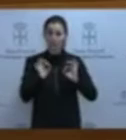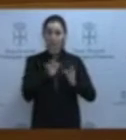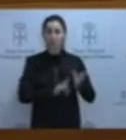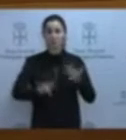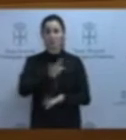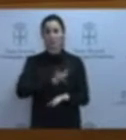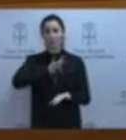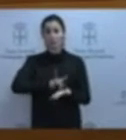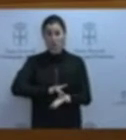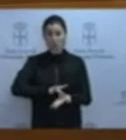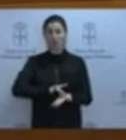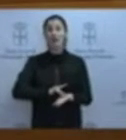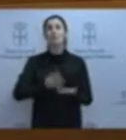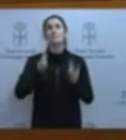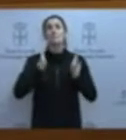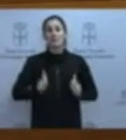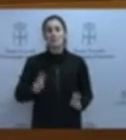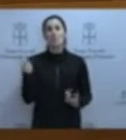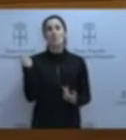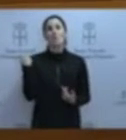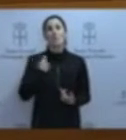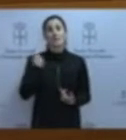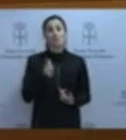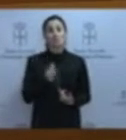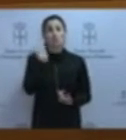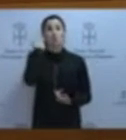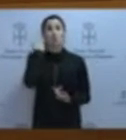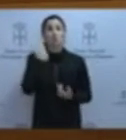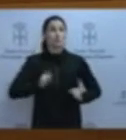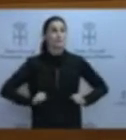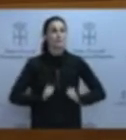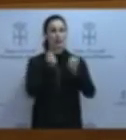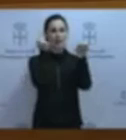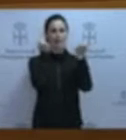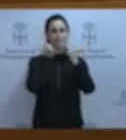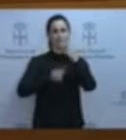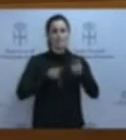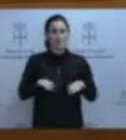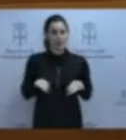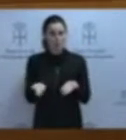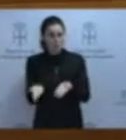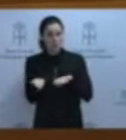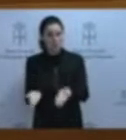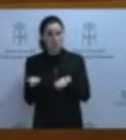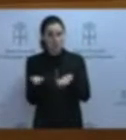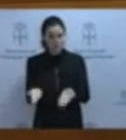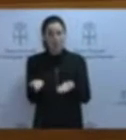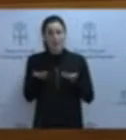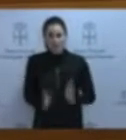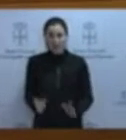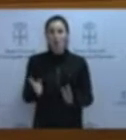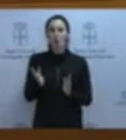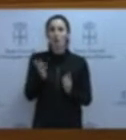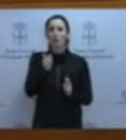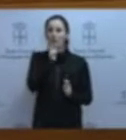crisis fueron ellos mismos, y lo siguen siendo, el rescate de sus familias, de sus hijos y de nietos, los